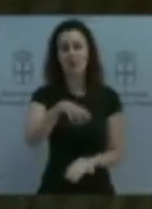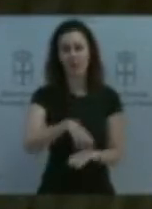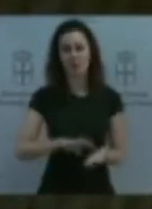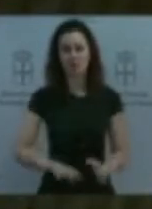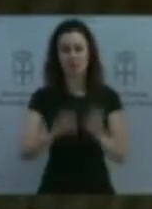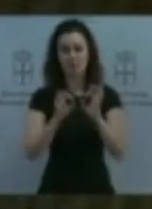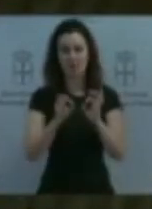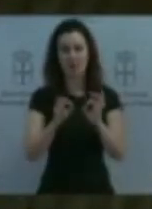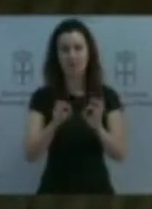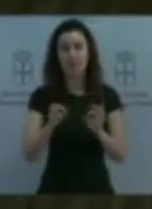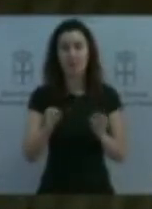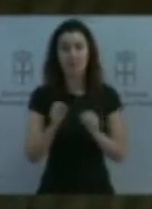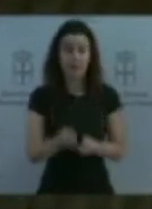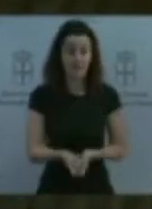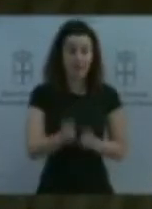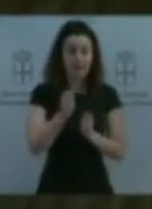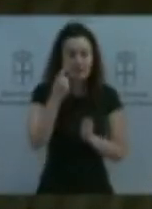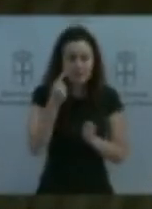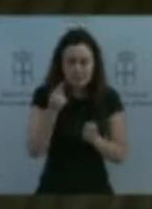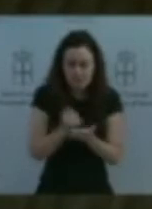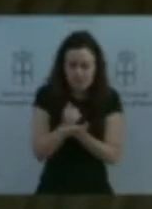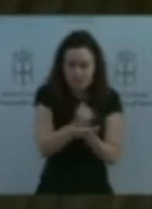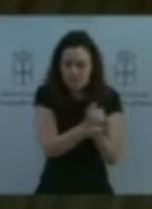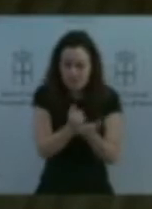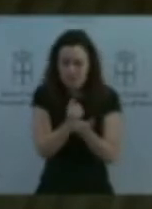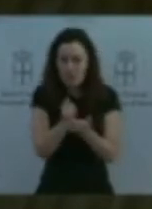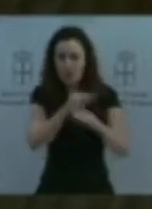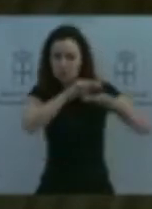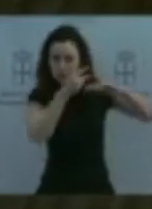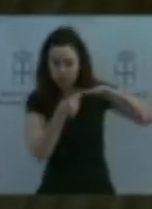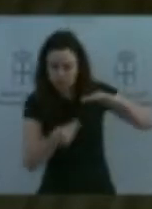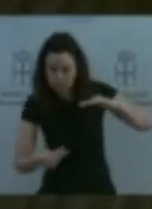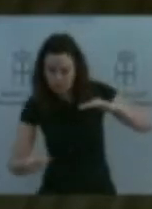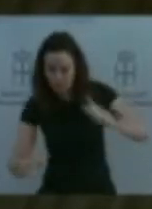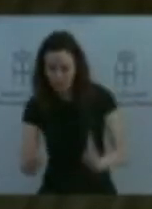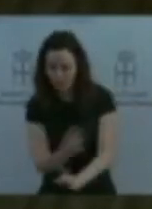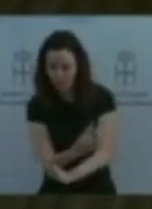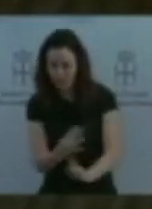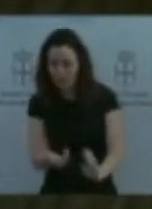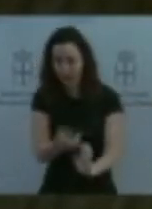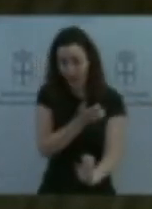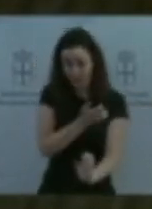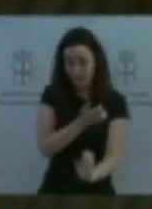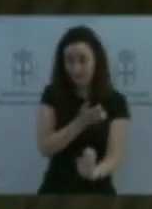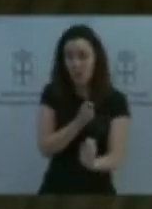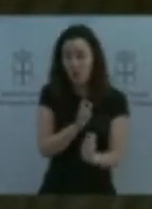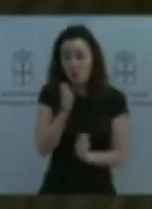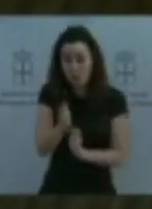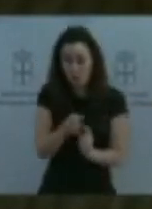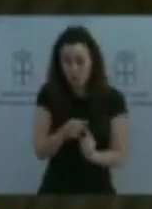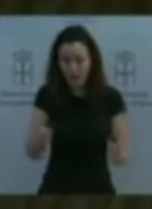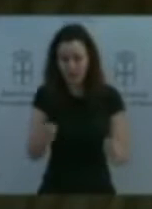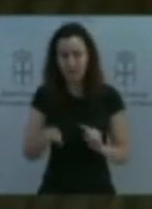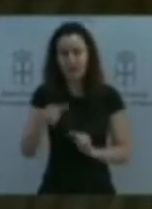muestreos trimestrales submarinos sobre los campos de ocle, antes, durante y después de cada campaña. Se analiza la abundancia y la biomasa a lo largo del invierno